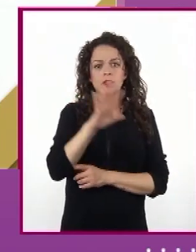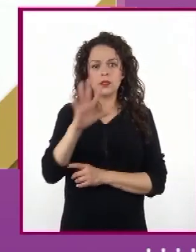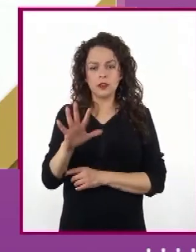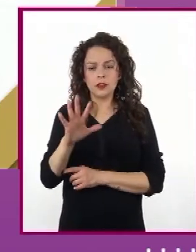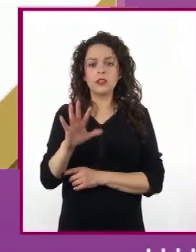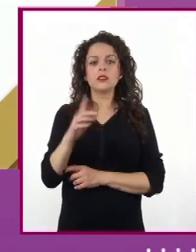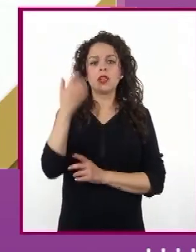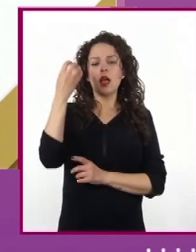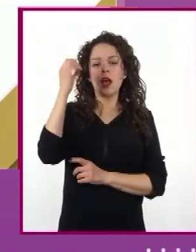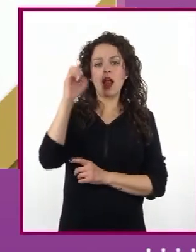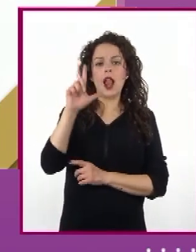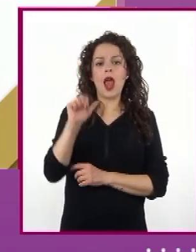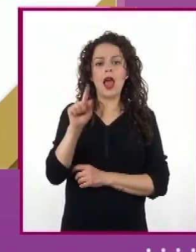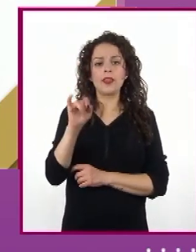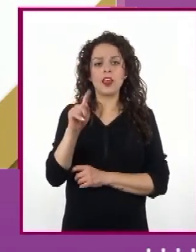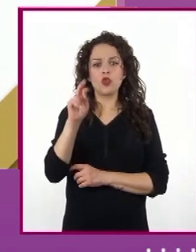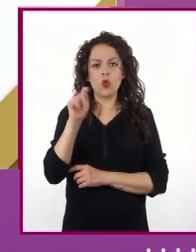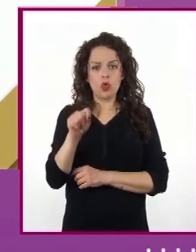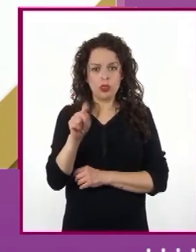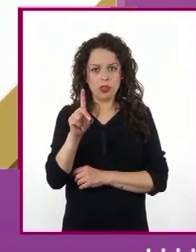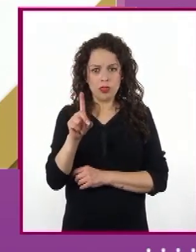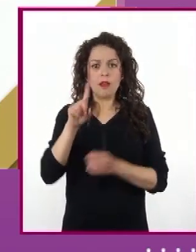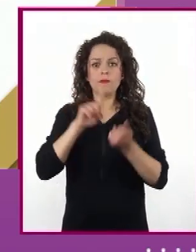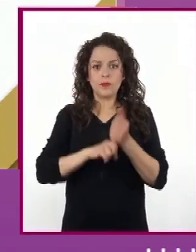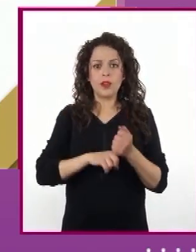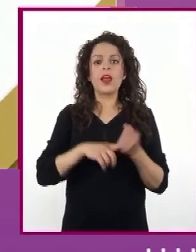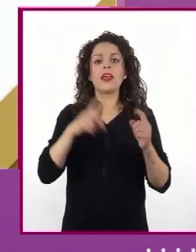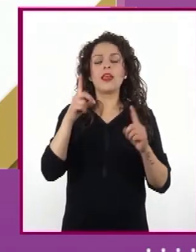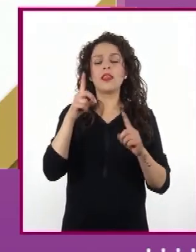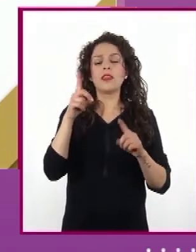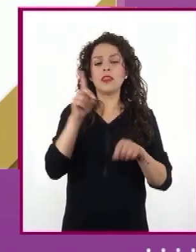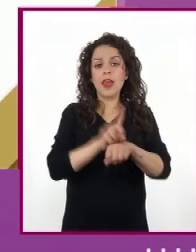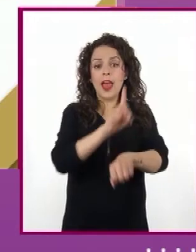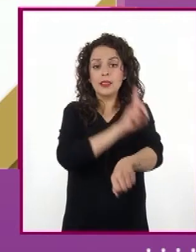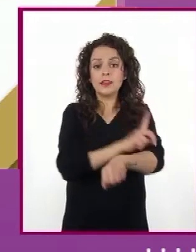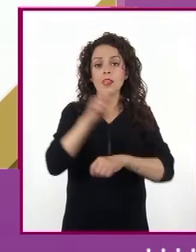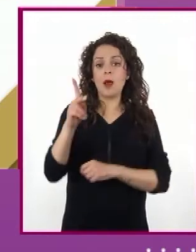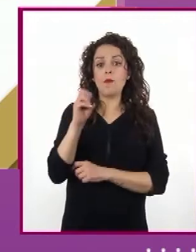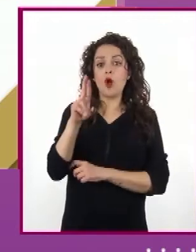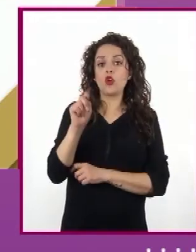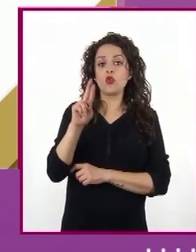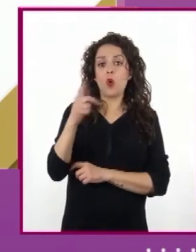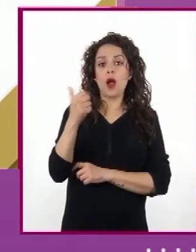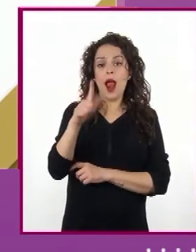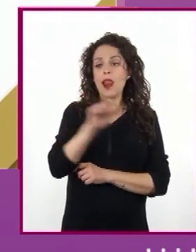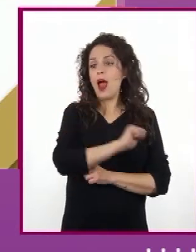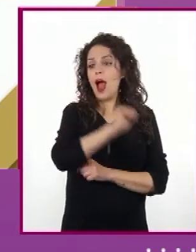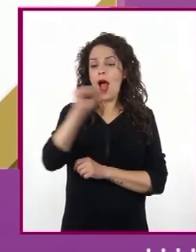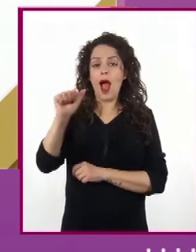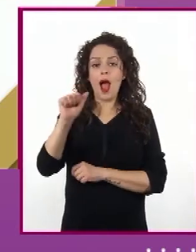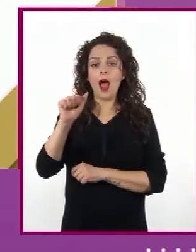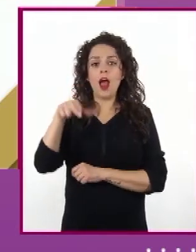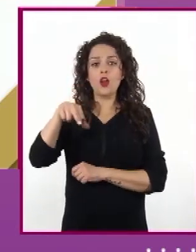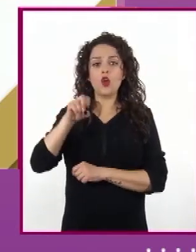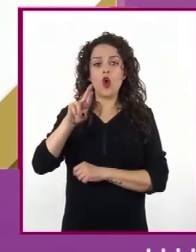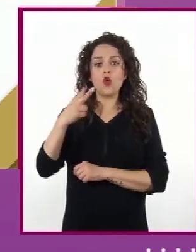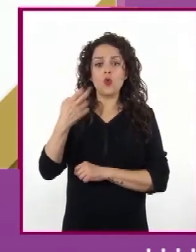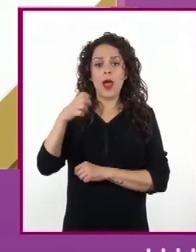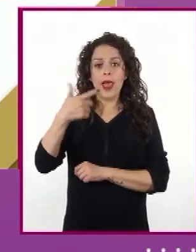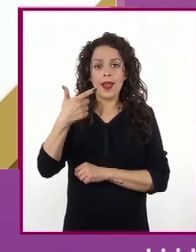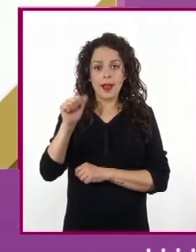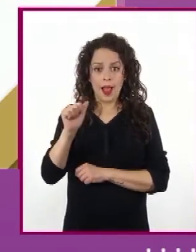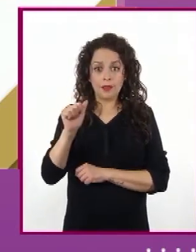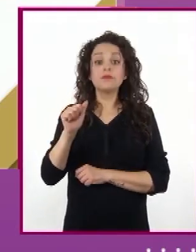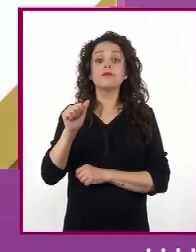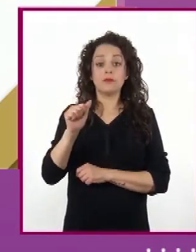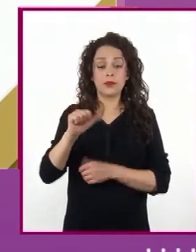latitud, costa atlántica desde Portugal hasta Noruega, noroeste de Estados Unidos de América,